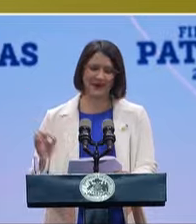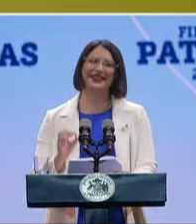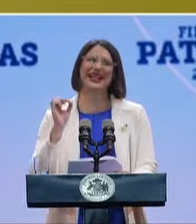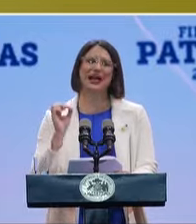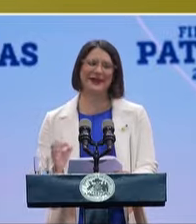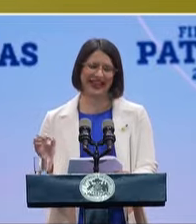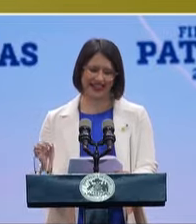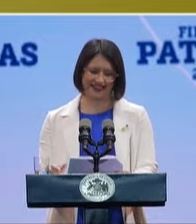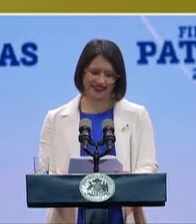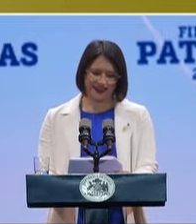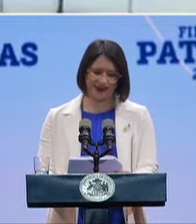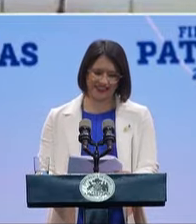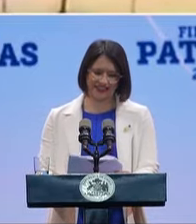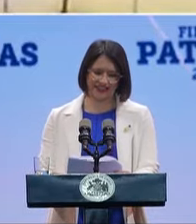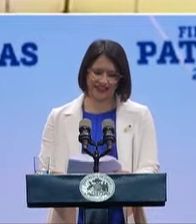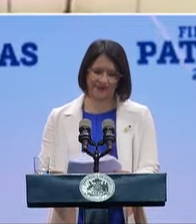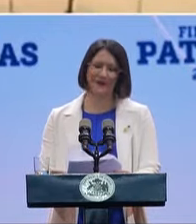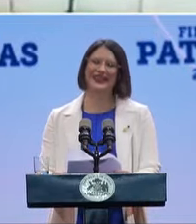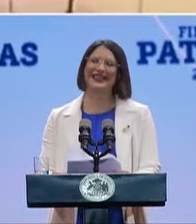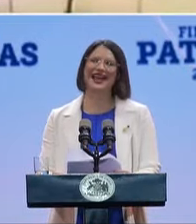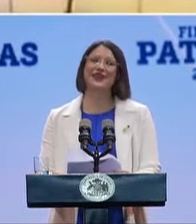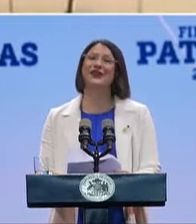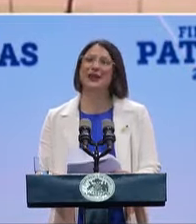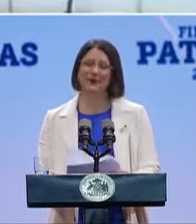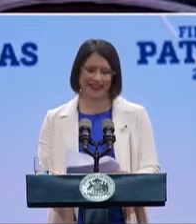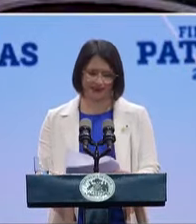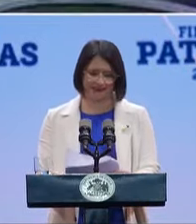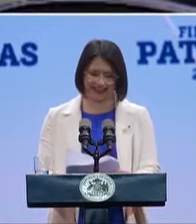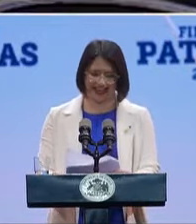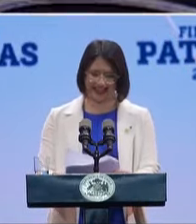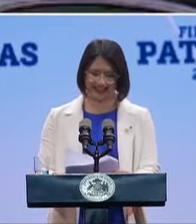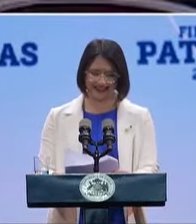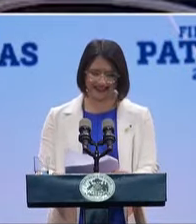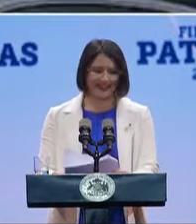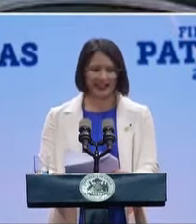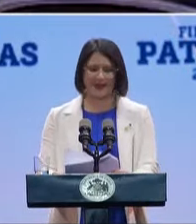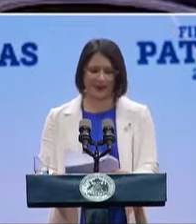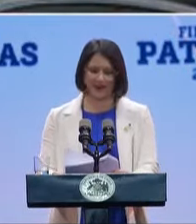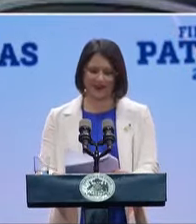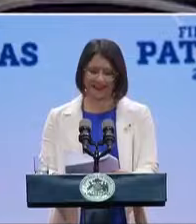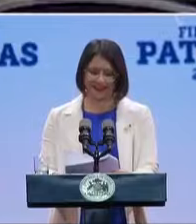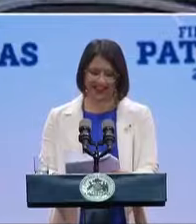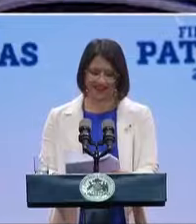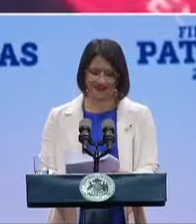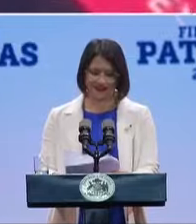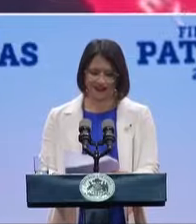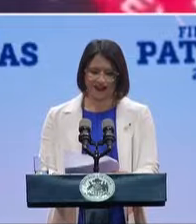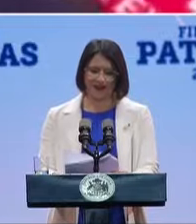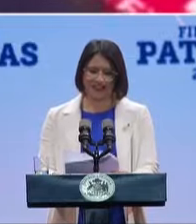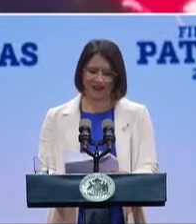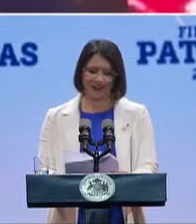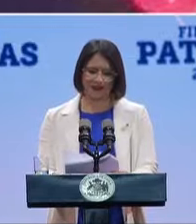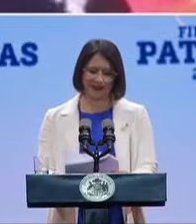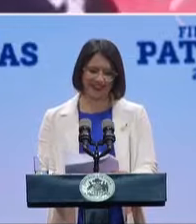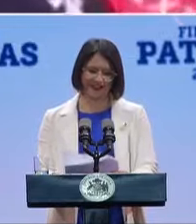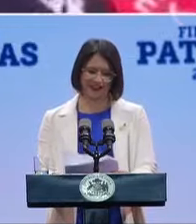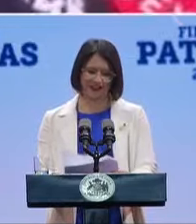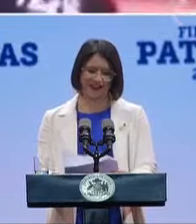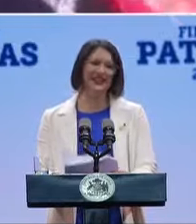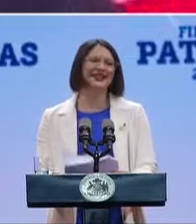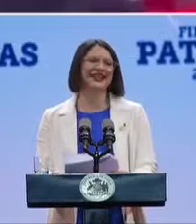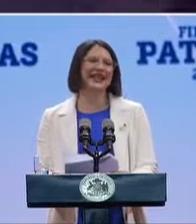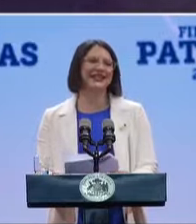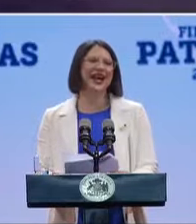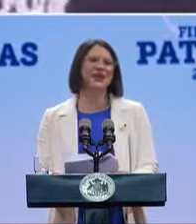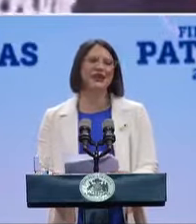estas características al mismo tiempo. Y es que el intento de ataque de este domingo trajo rápidamente a la memoria estas imágenes del primer intento